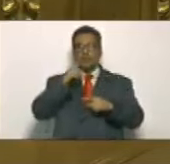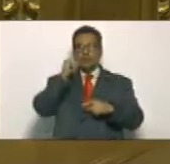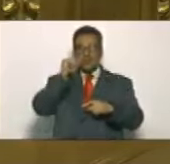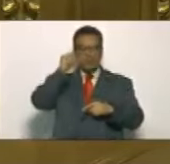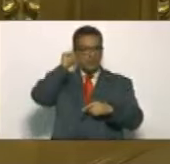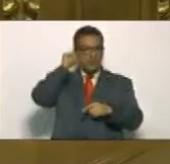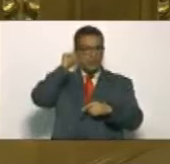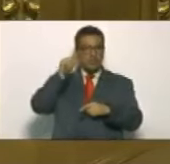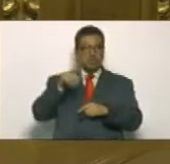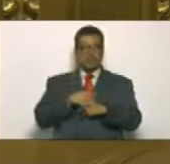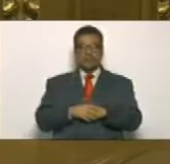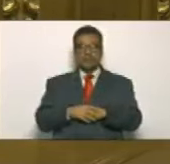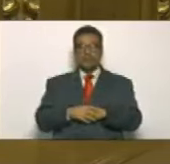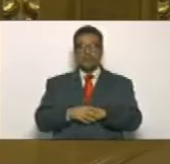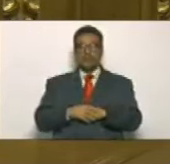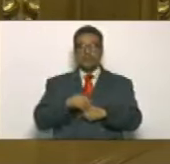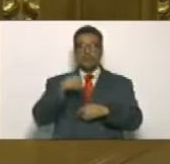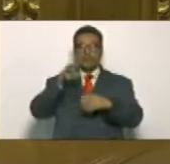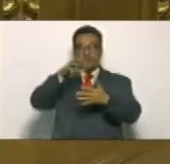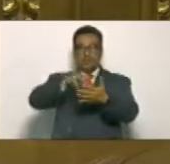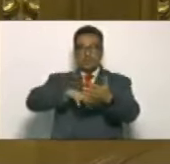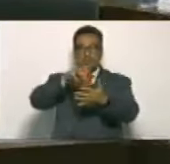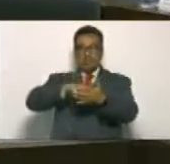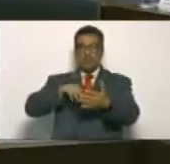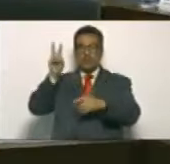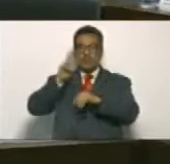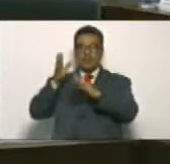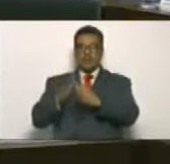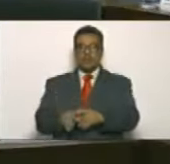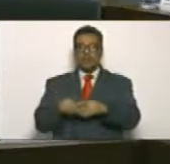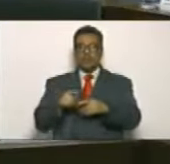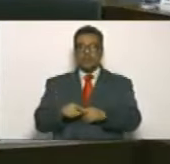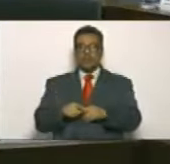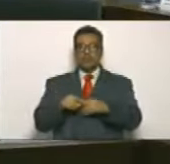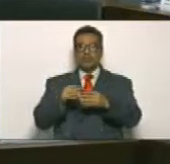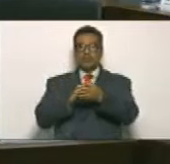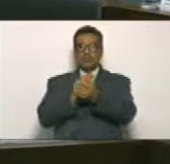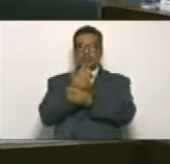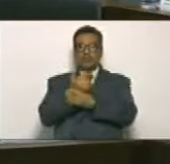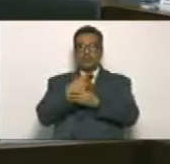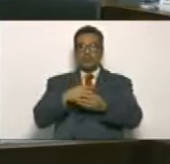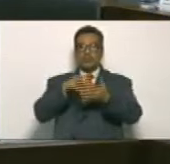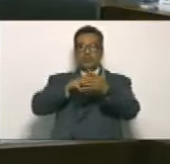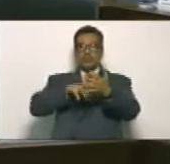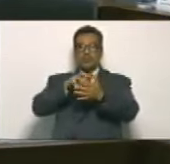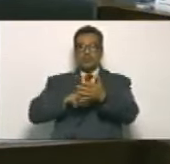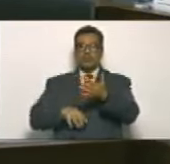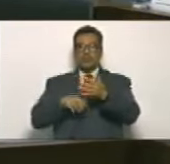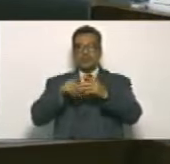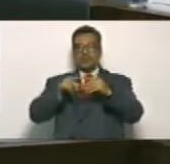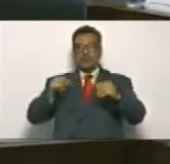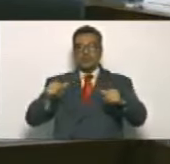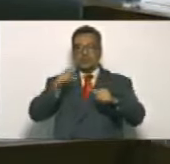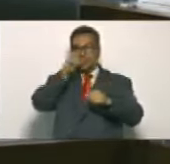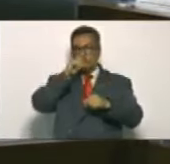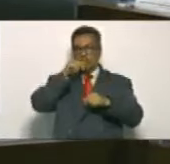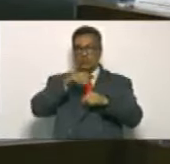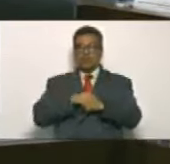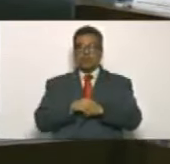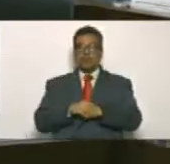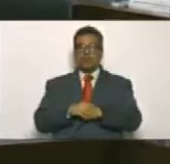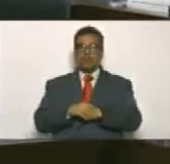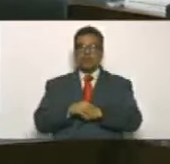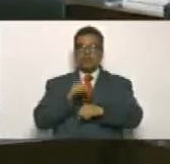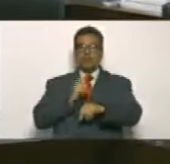hombres y mujeres del campo venezolano que con sus manos labran la tierra y que en los años